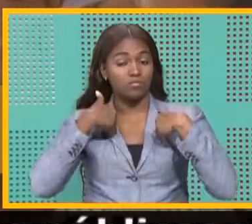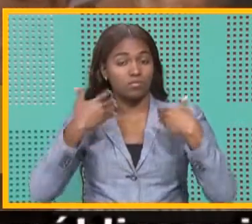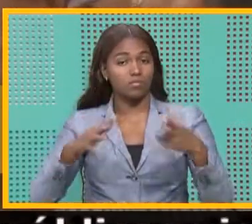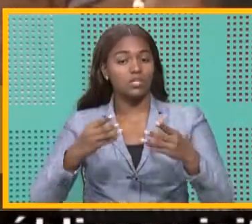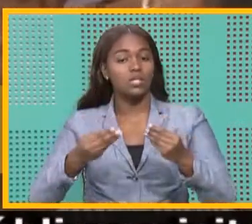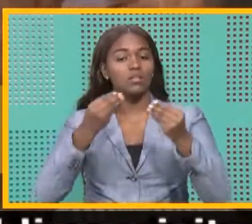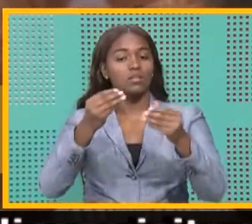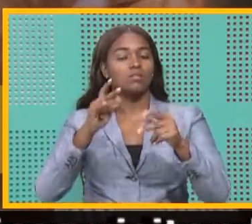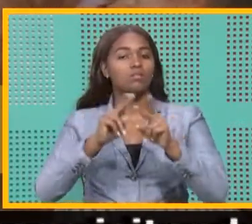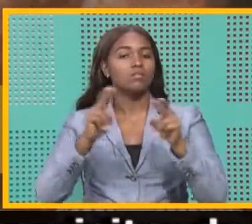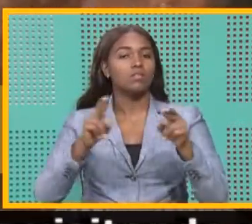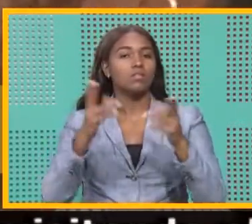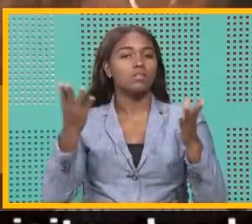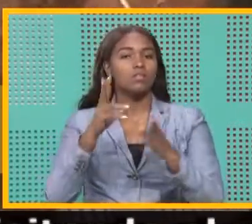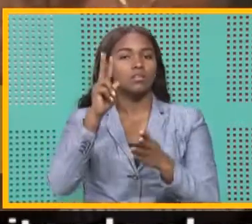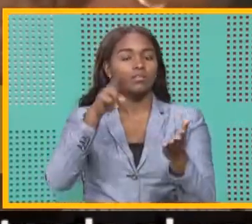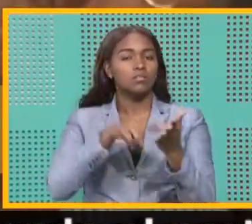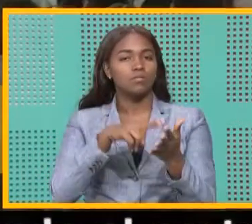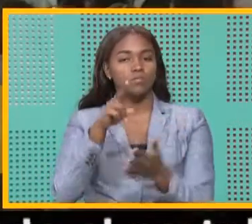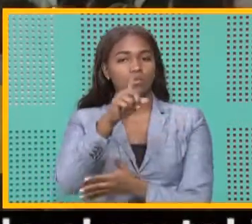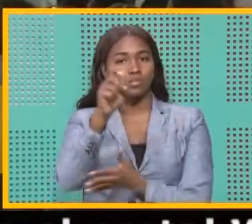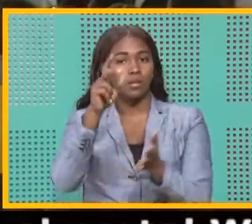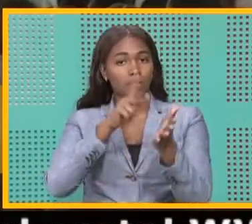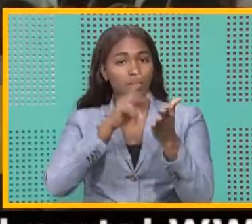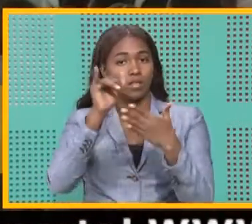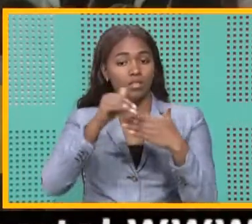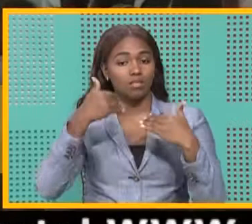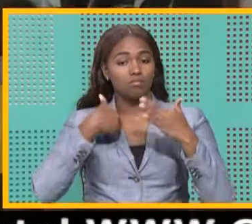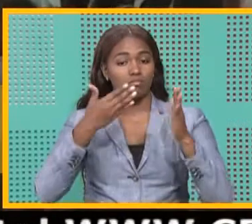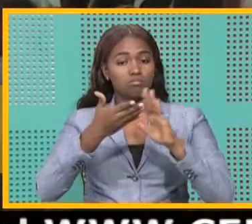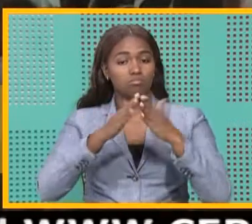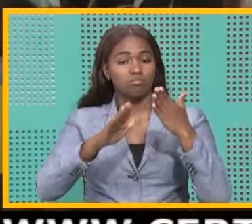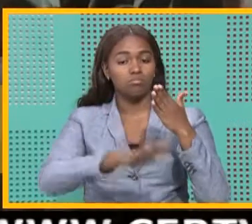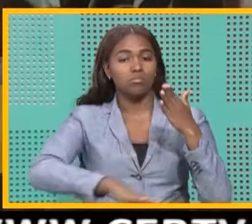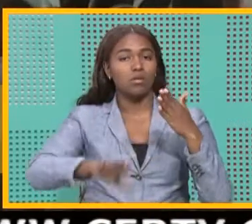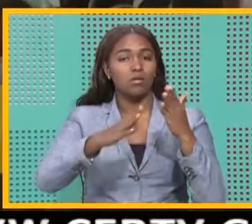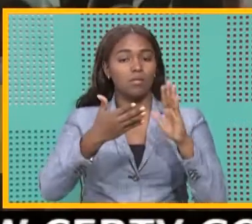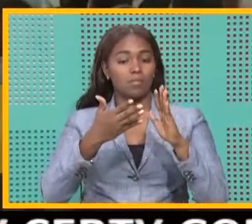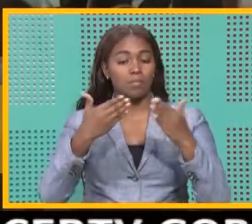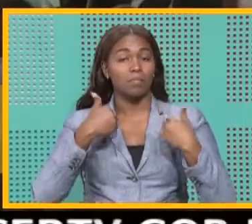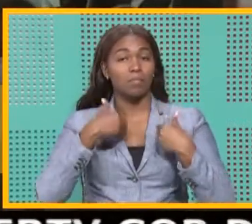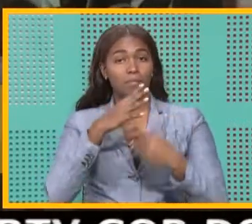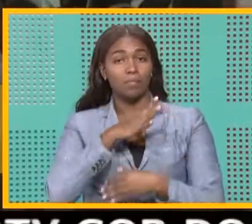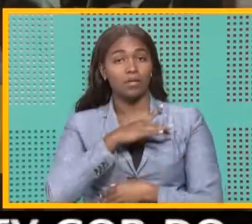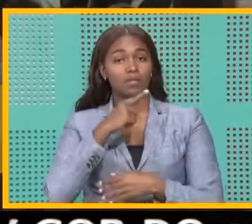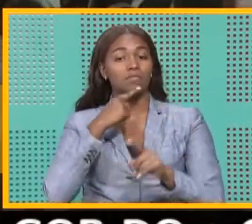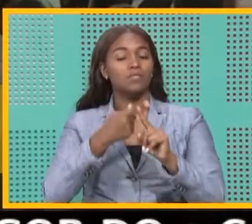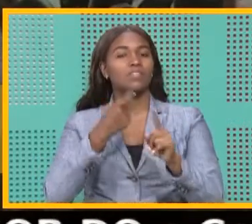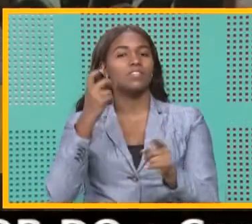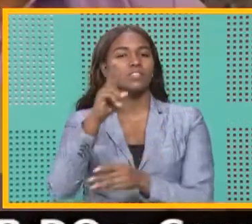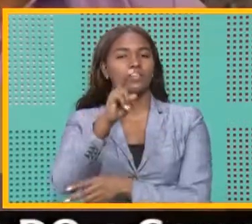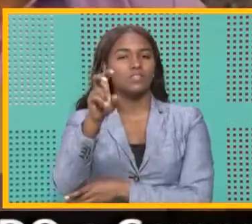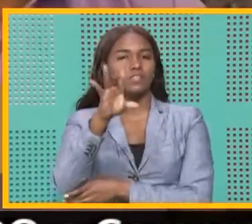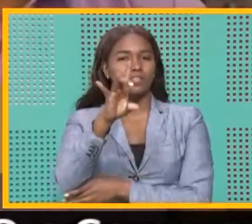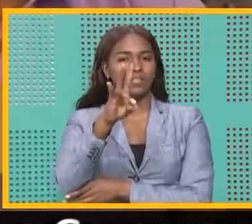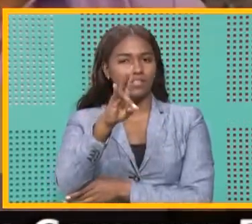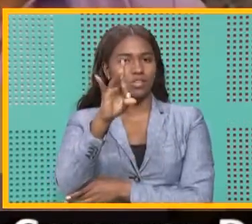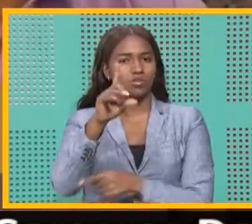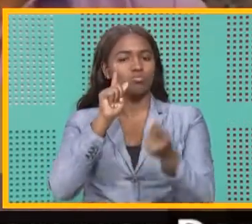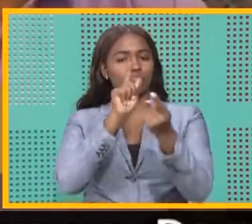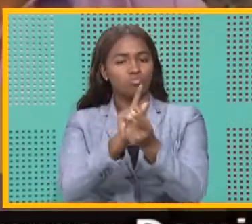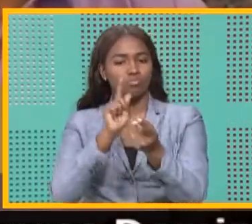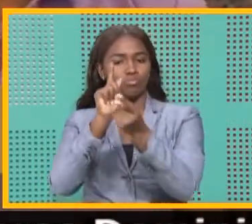sido aprobados 2.100 proyectos comunitarios y productivos de los 278